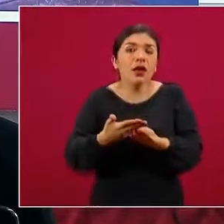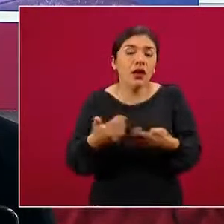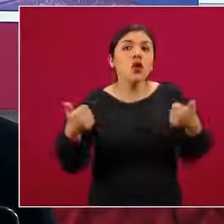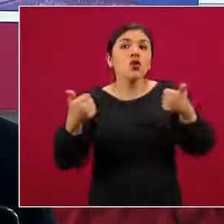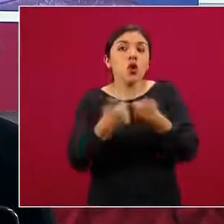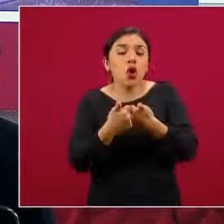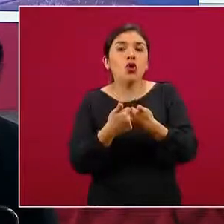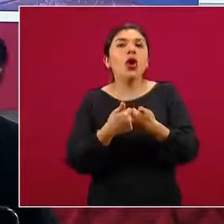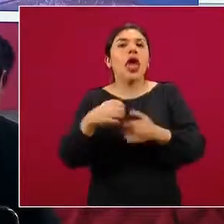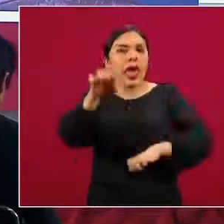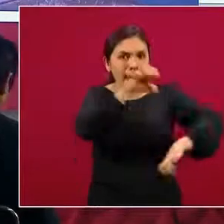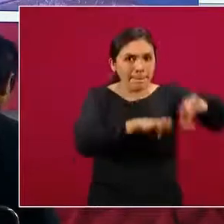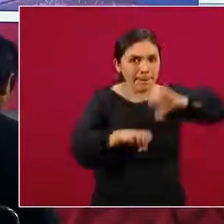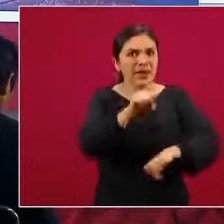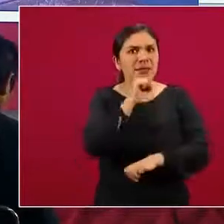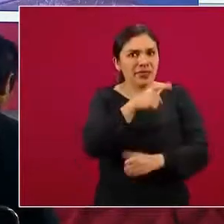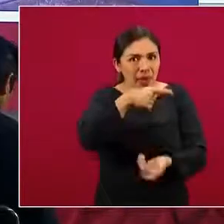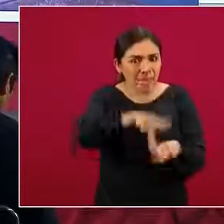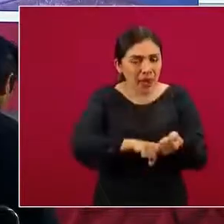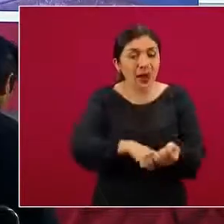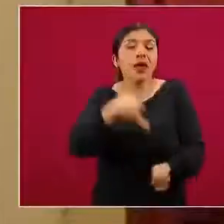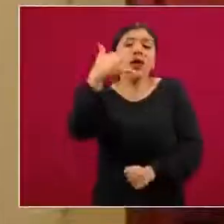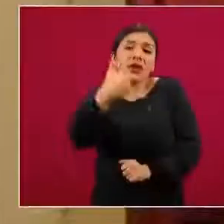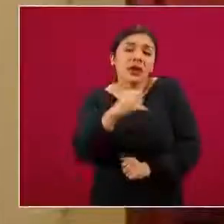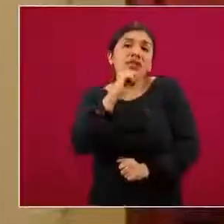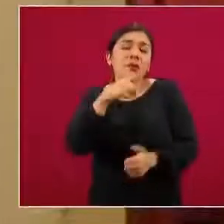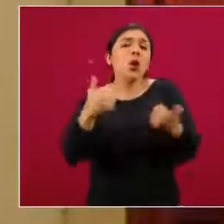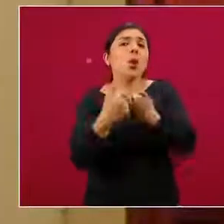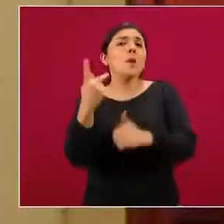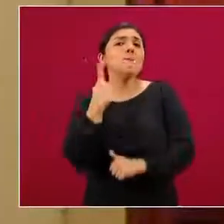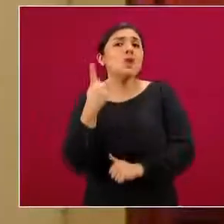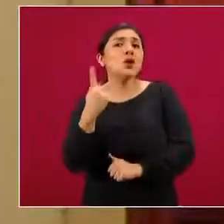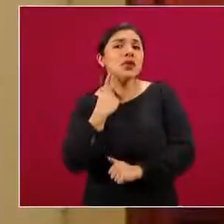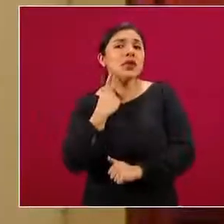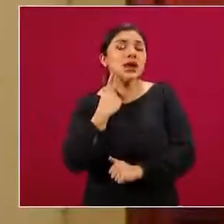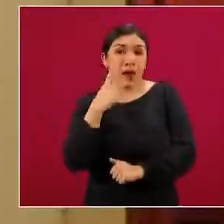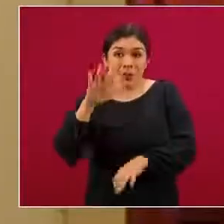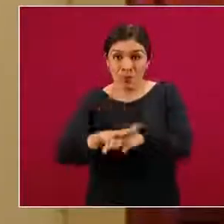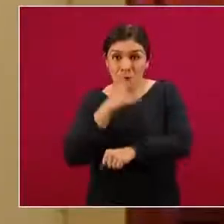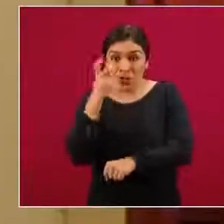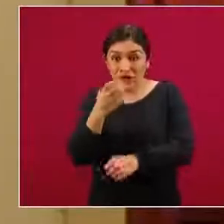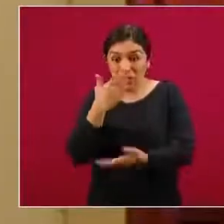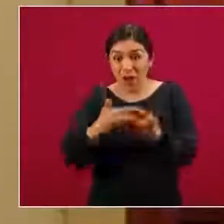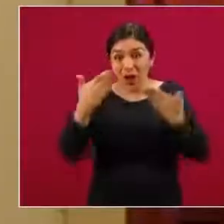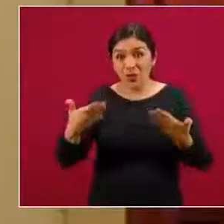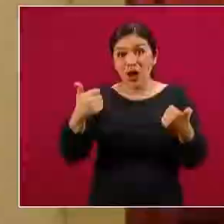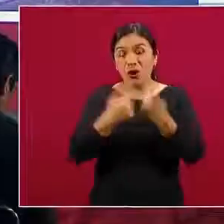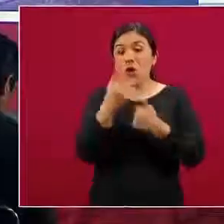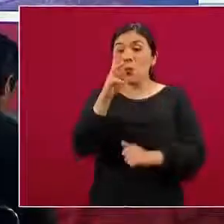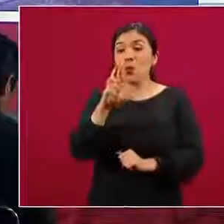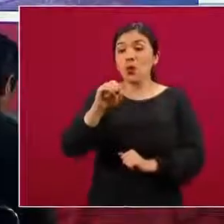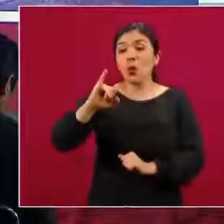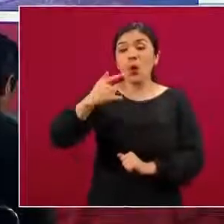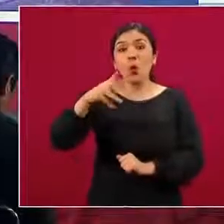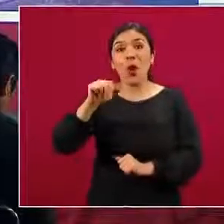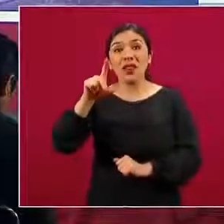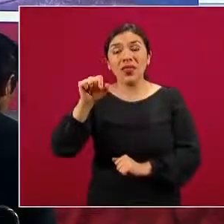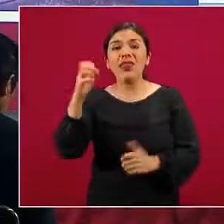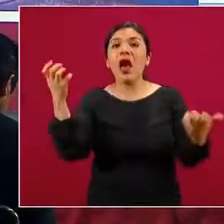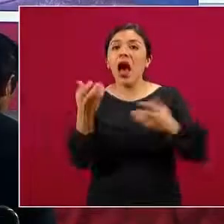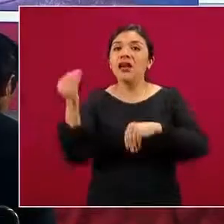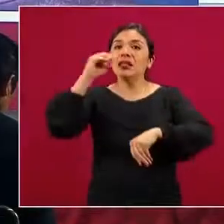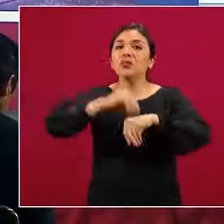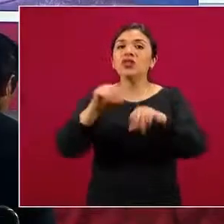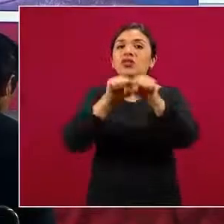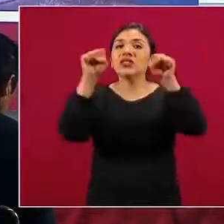de las propias empresas y obviamente políticas públicas, y es por eso que en el marco del Proigualdad estamos construyendo